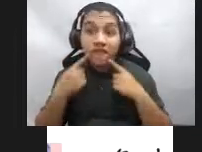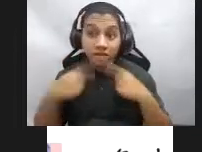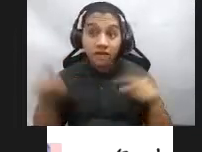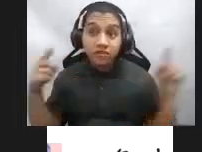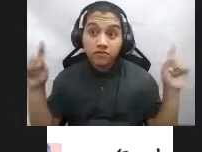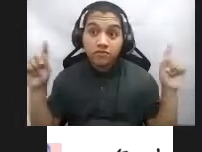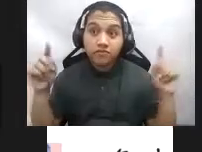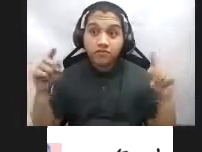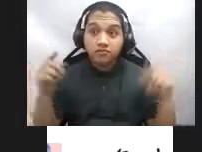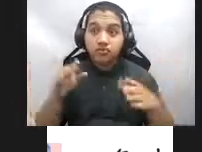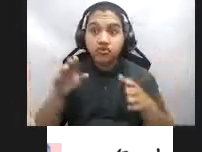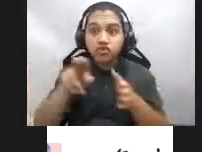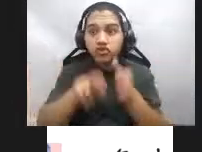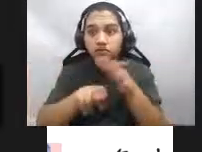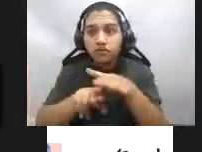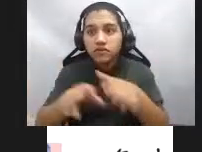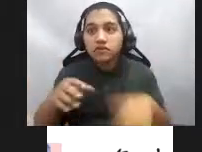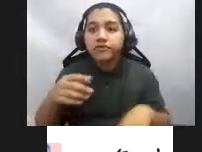chino.